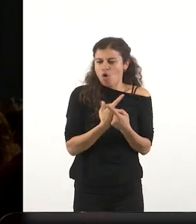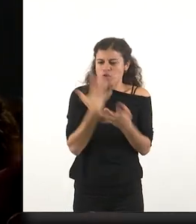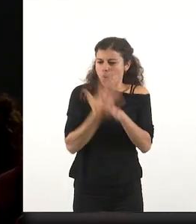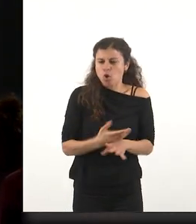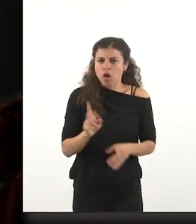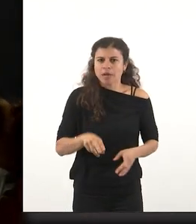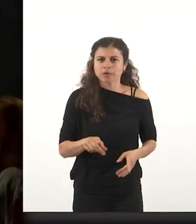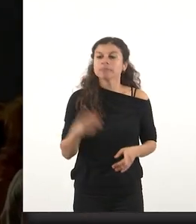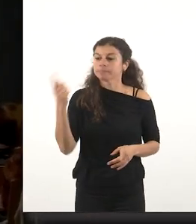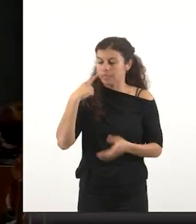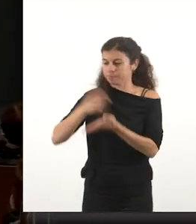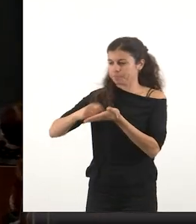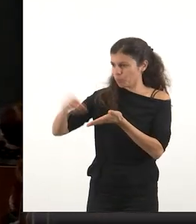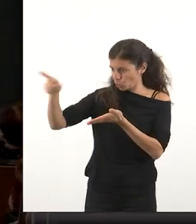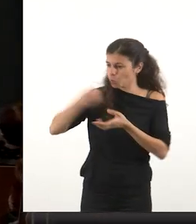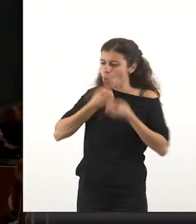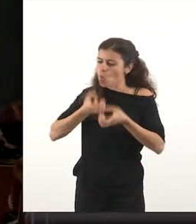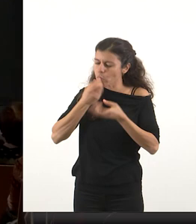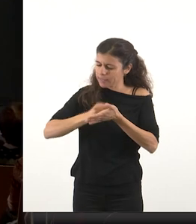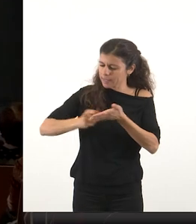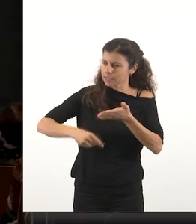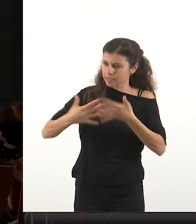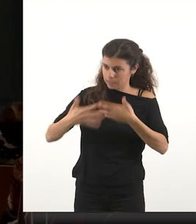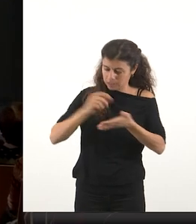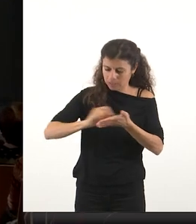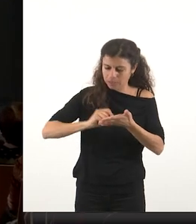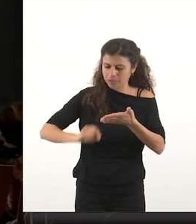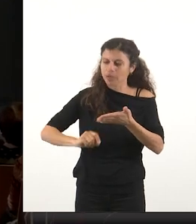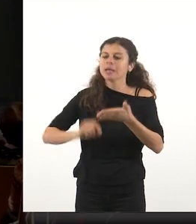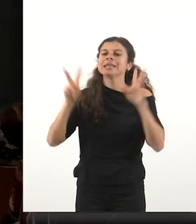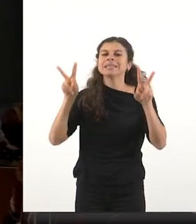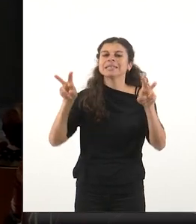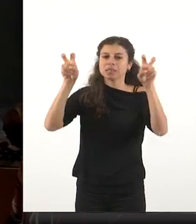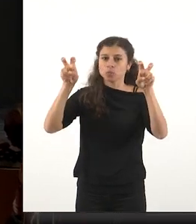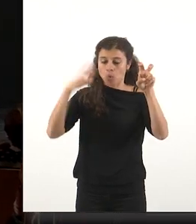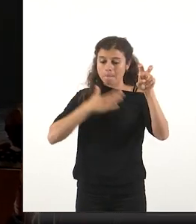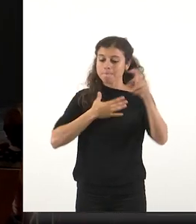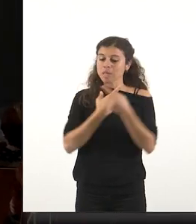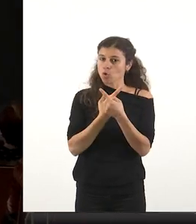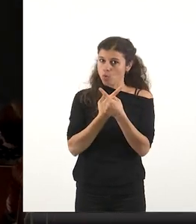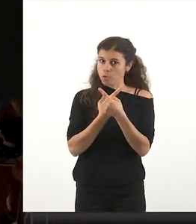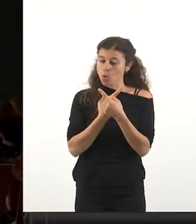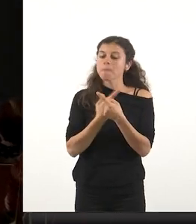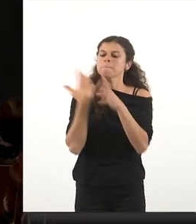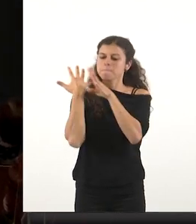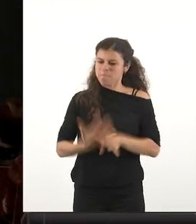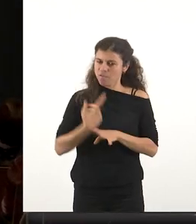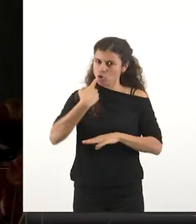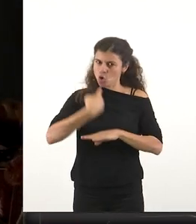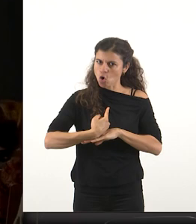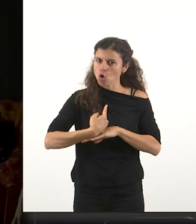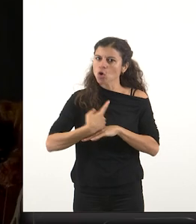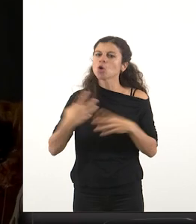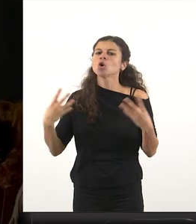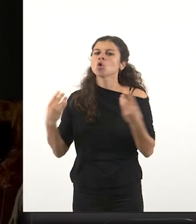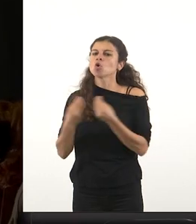Mari Carmen, cuéntamelo por escrito. Y el titular de tu historia en ese momento va a ser, mi novio me violó con todo